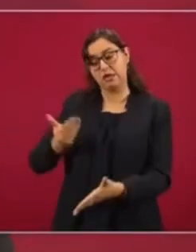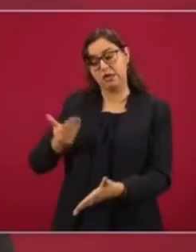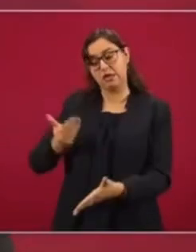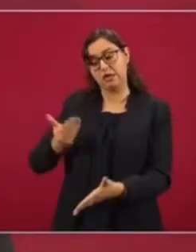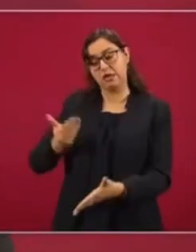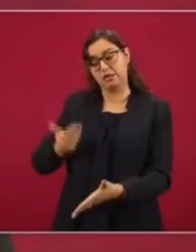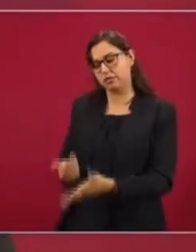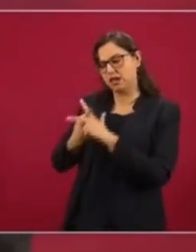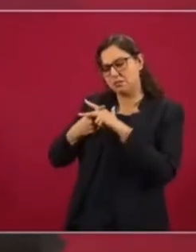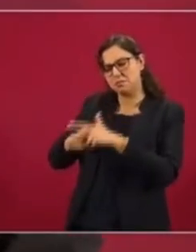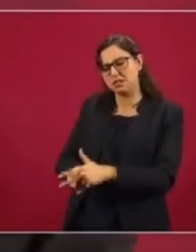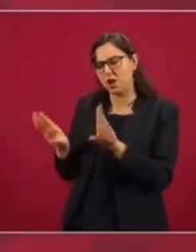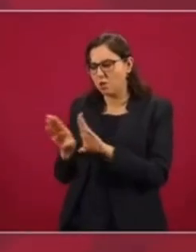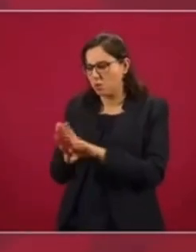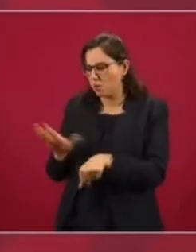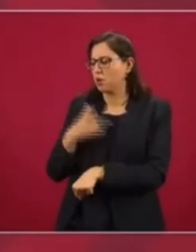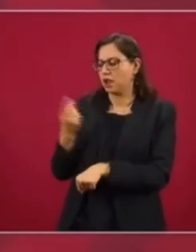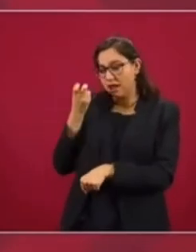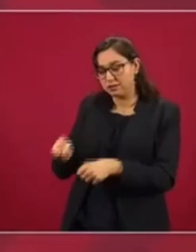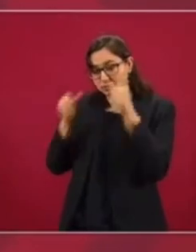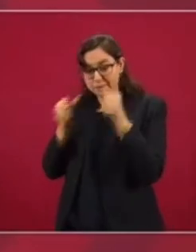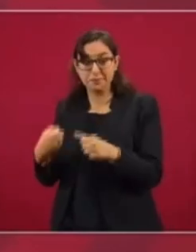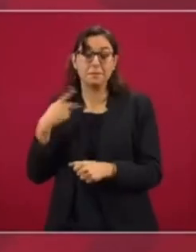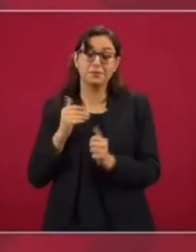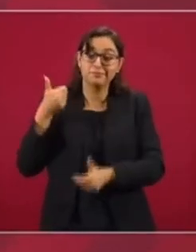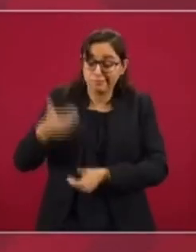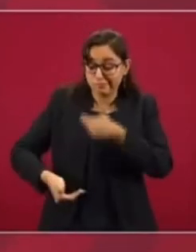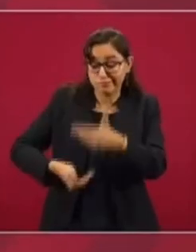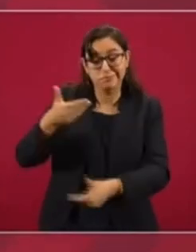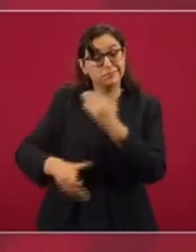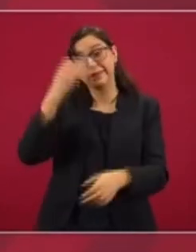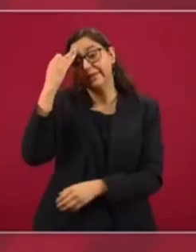proceso, porque se dañó mucho el país durante todo el periodo neoliberal.